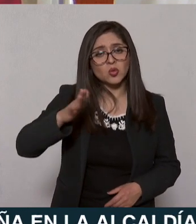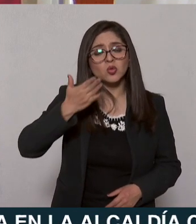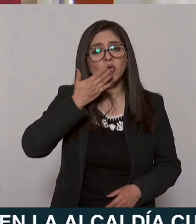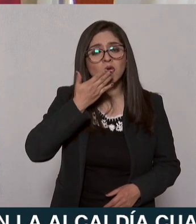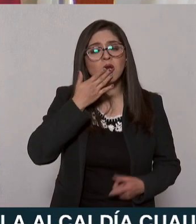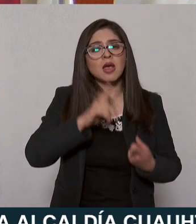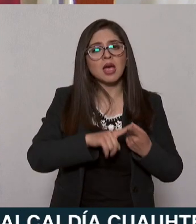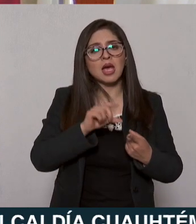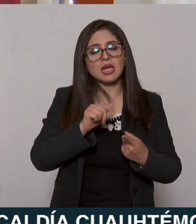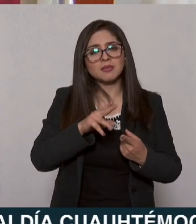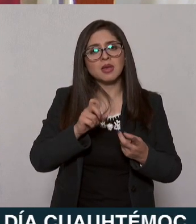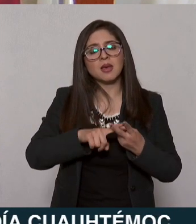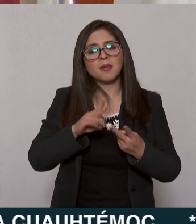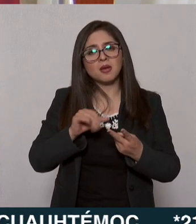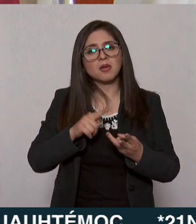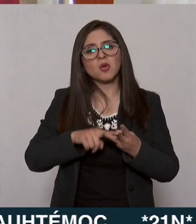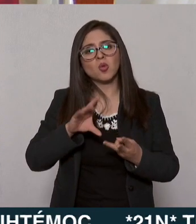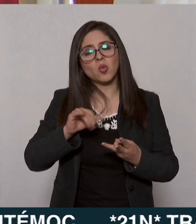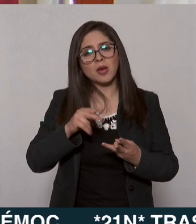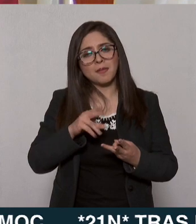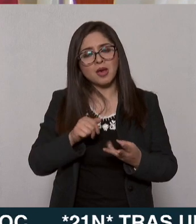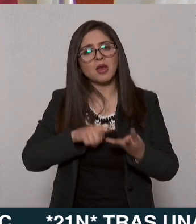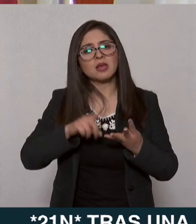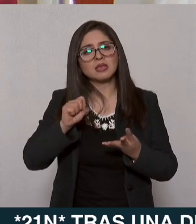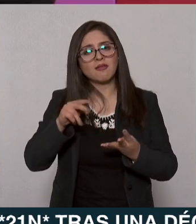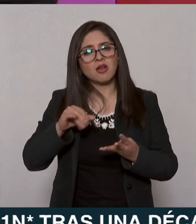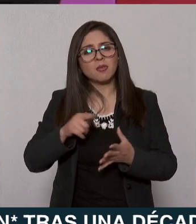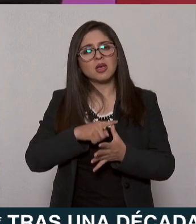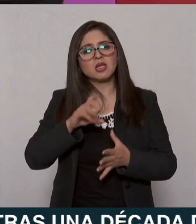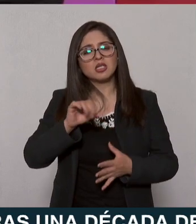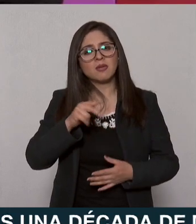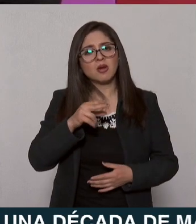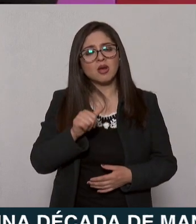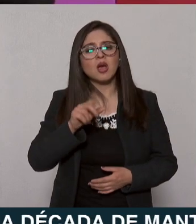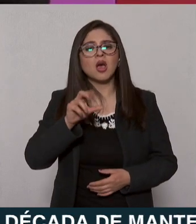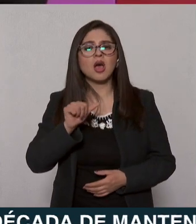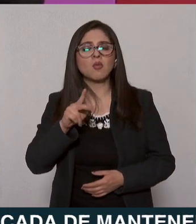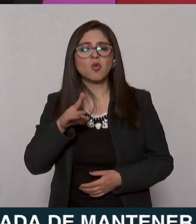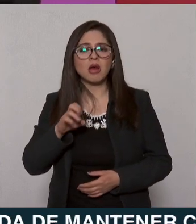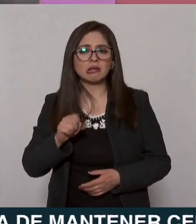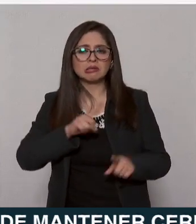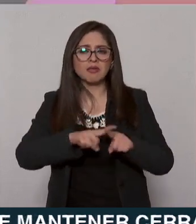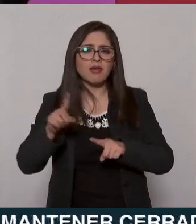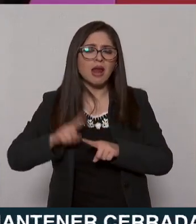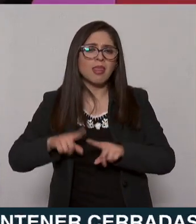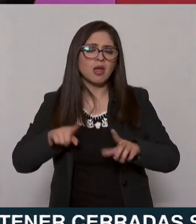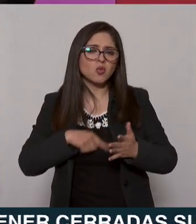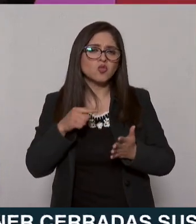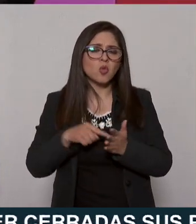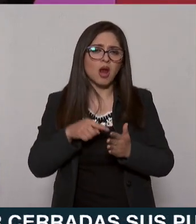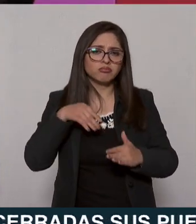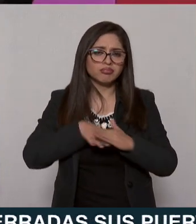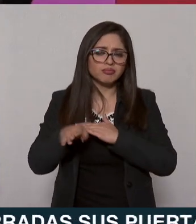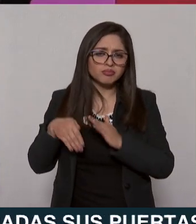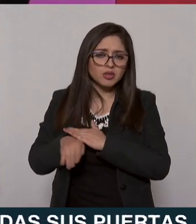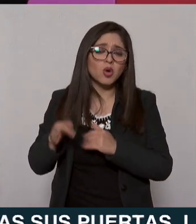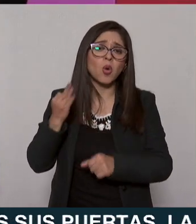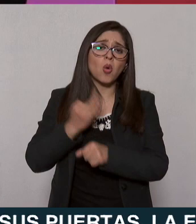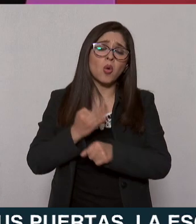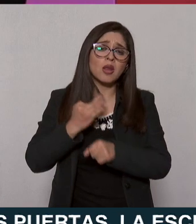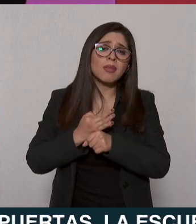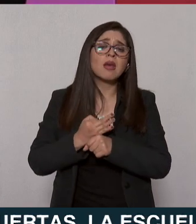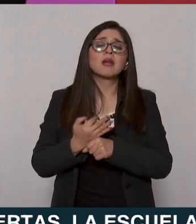Arizpe, Banamichi, Huepac, San Felipe de Jesús, Aconchi, Babiaco, Araúres y otras localidades. Prácticamente estamos